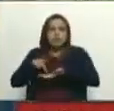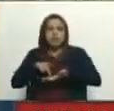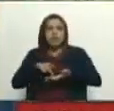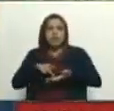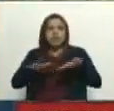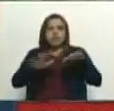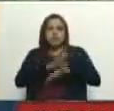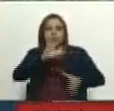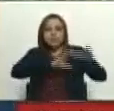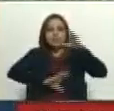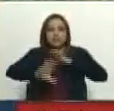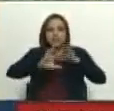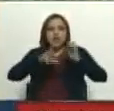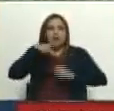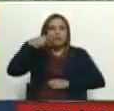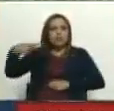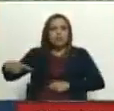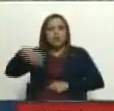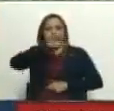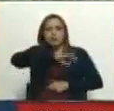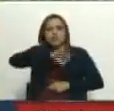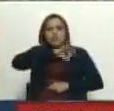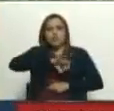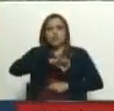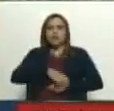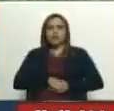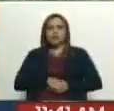científicos, políticos y sociales.